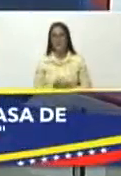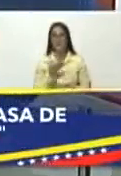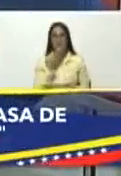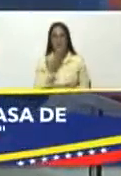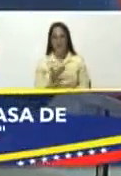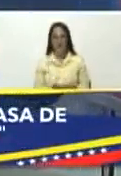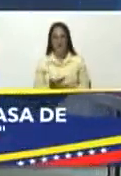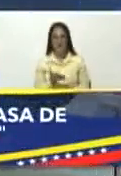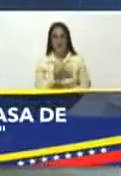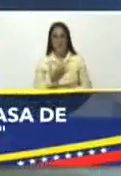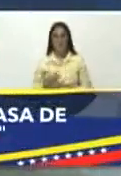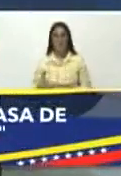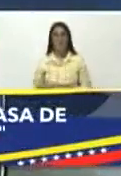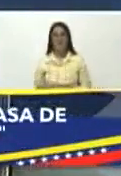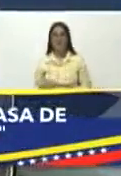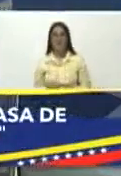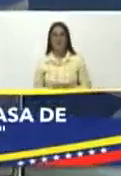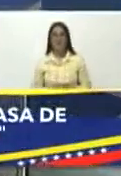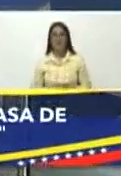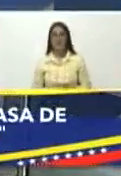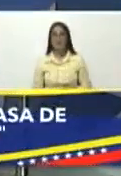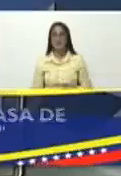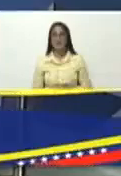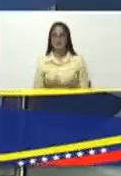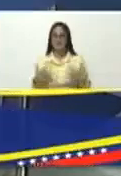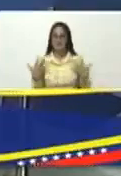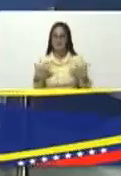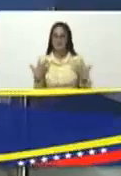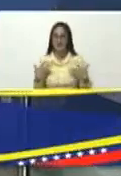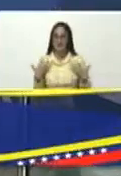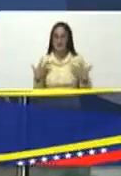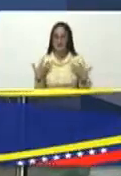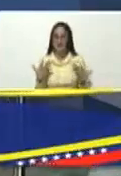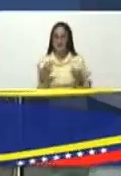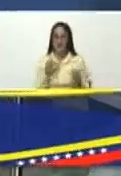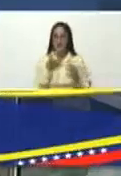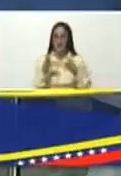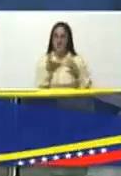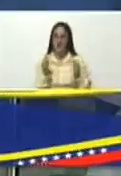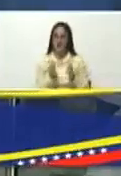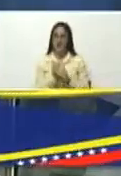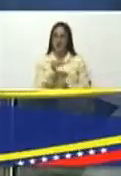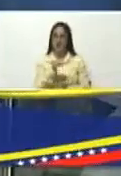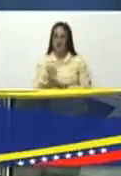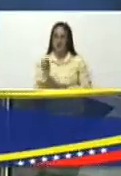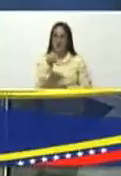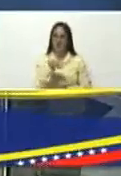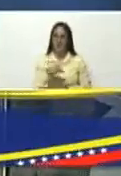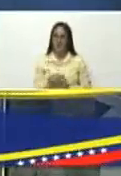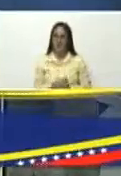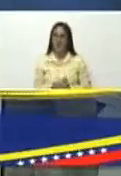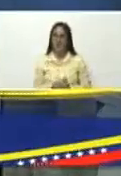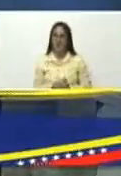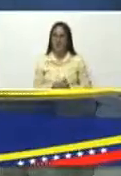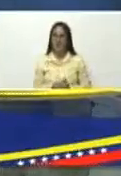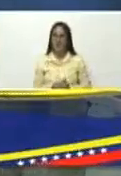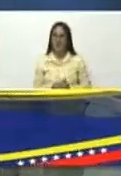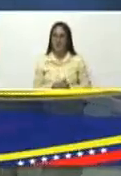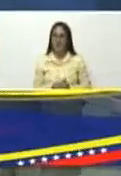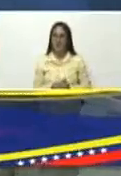almiranta, presidente. Una alegría poder estar comunicándonos con usted de nuevo y decirle que